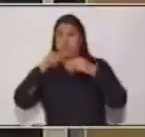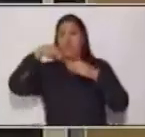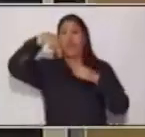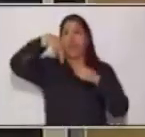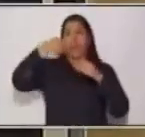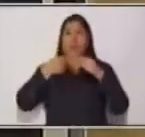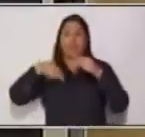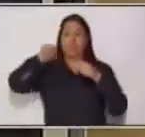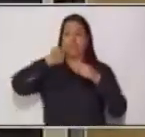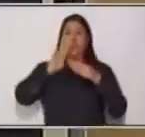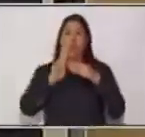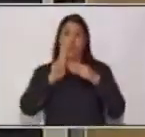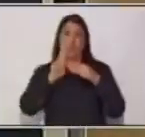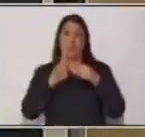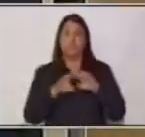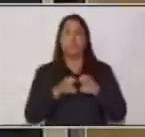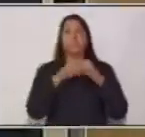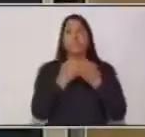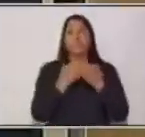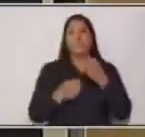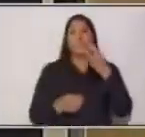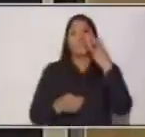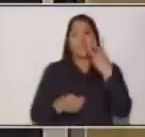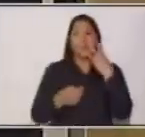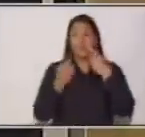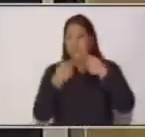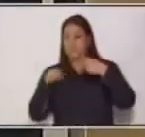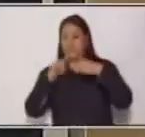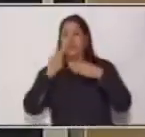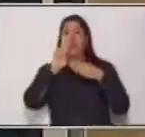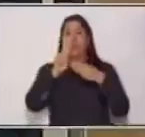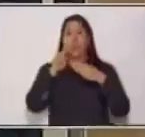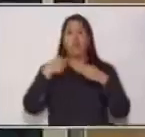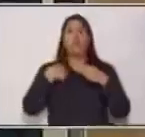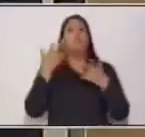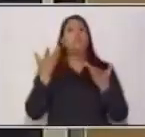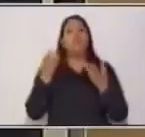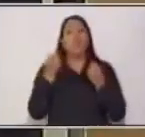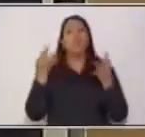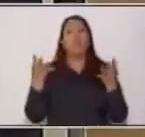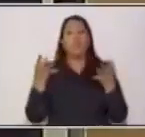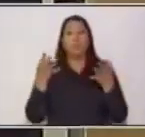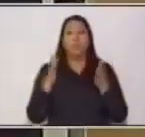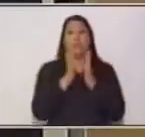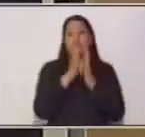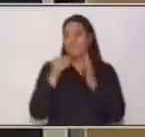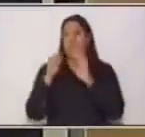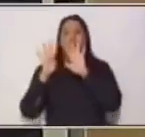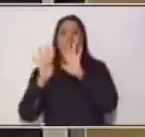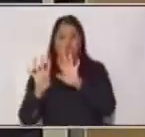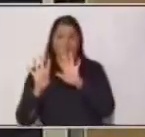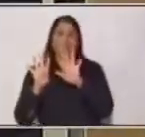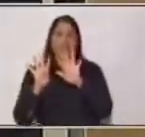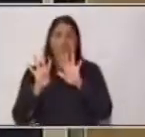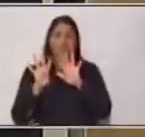Y 3 al cuadrado sé que es 9. Entonces copio 9 y n